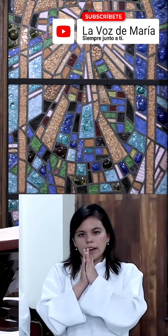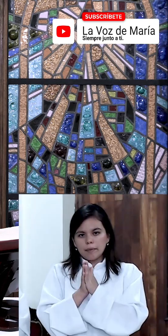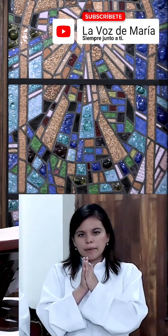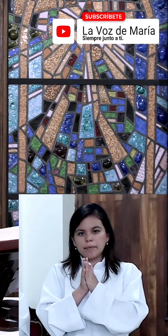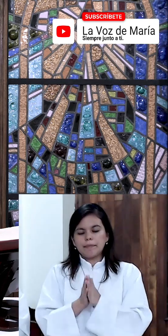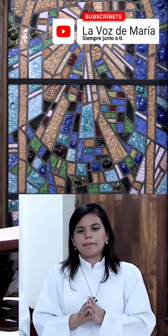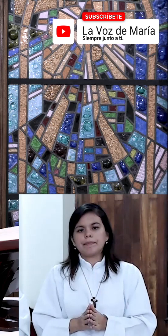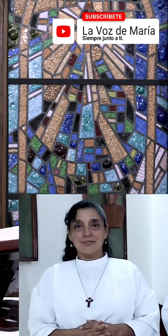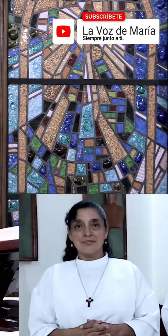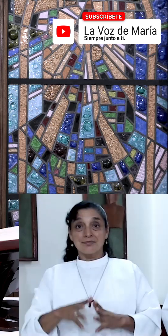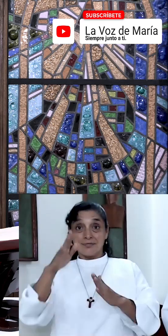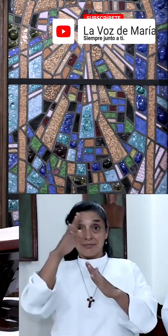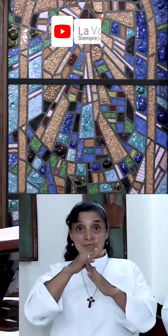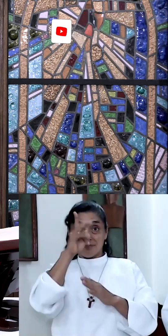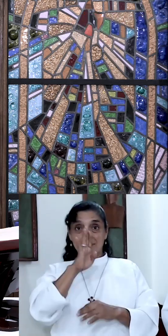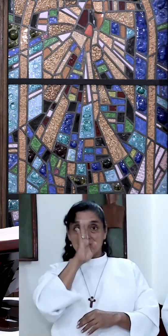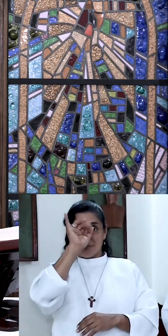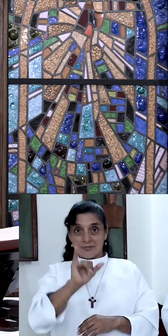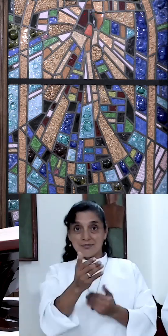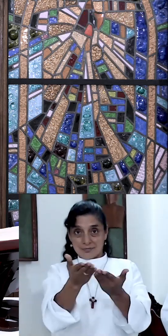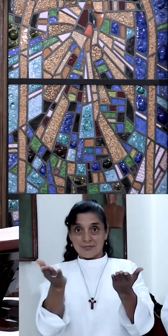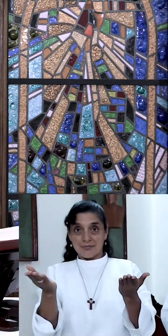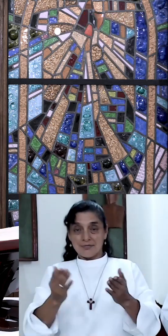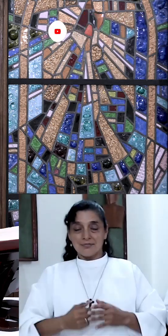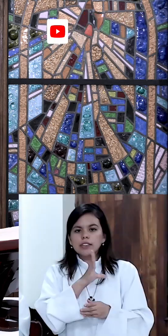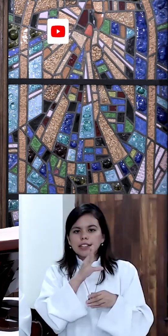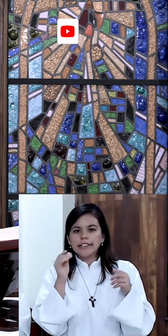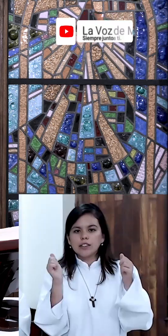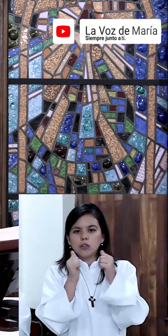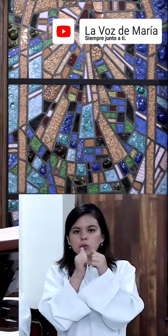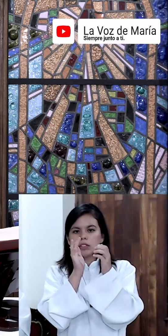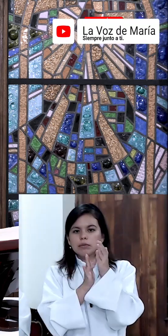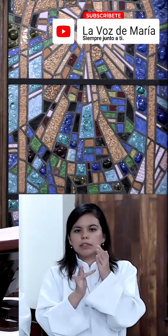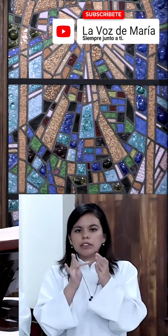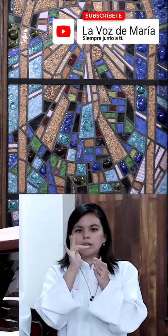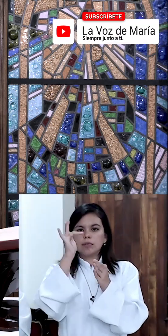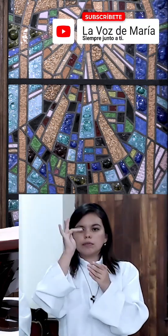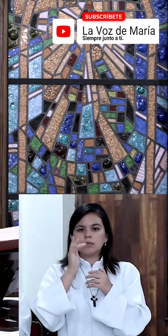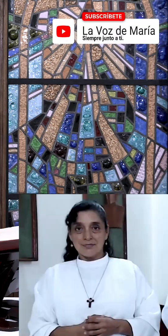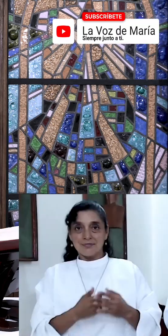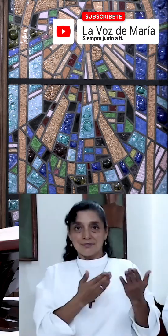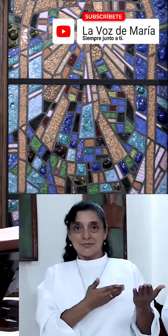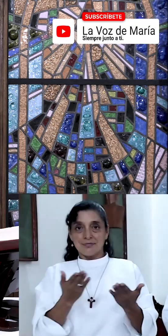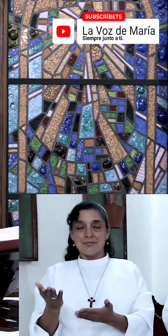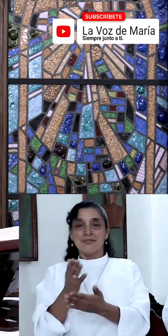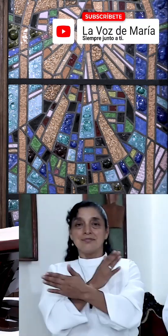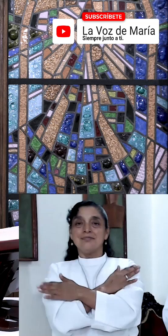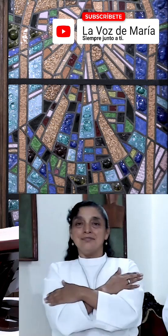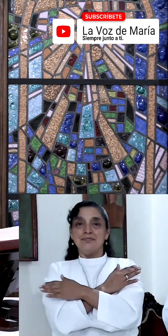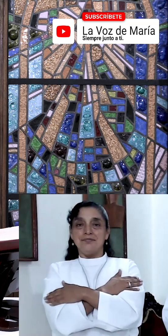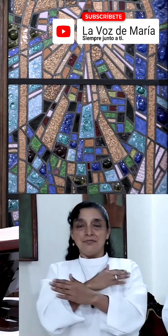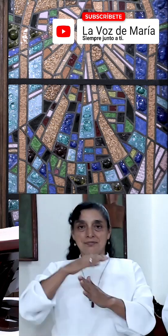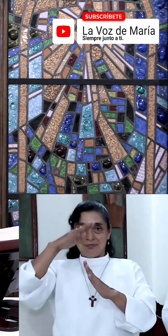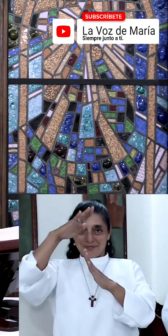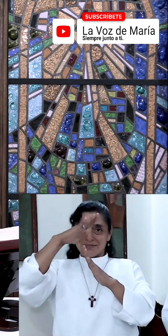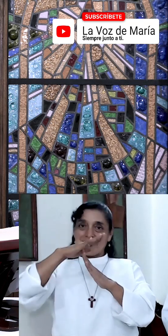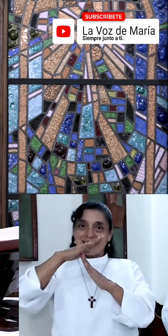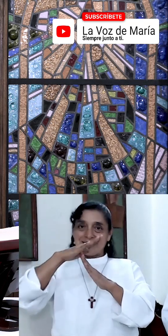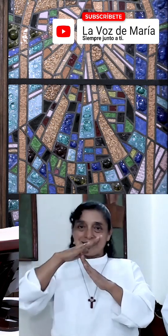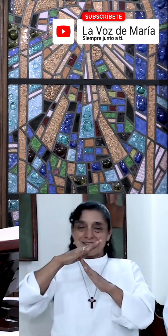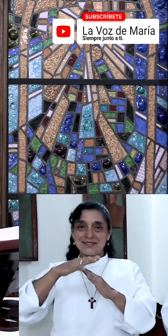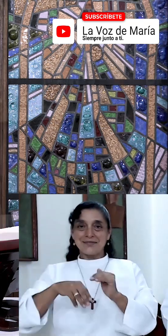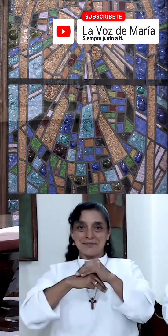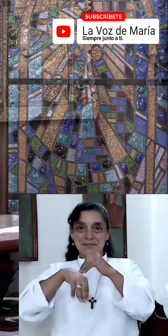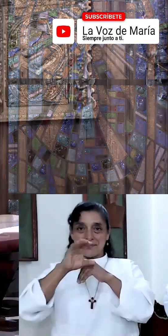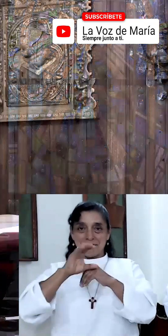siglos. Amén. La paz del Señor esté siempre con ustedes. Y con tu espíritu. Démonos fraternalmente